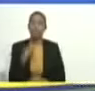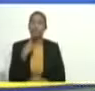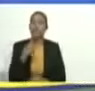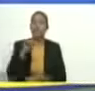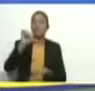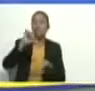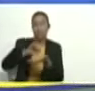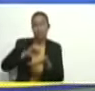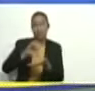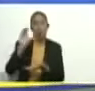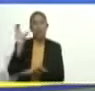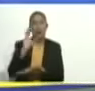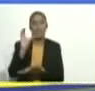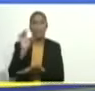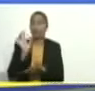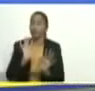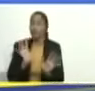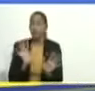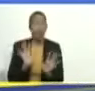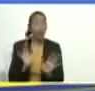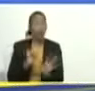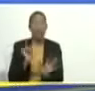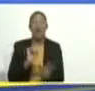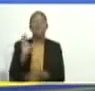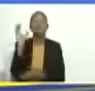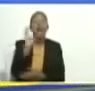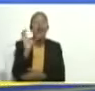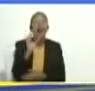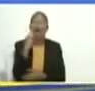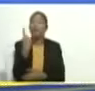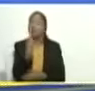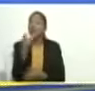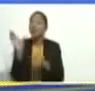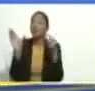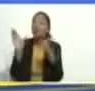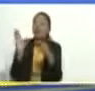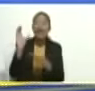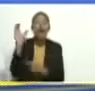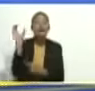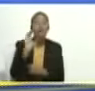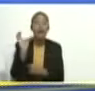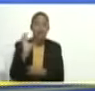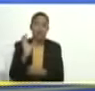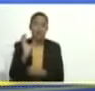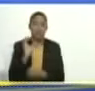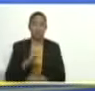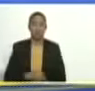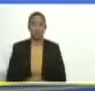todavía. No, no es Distrito Capital, es Caracas. Caracas.